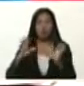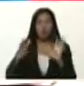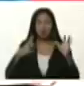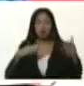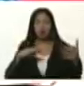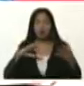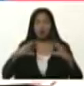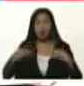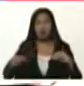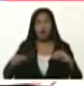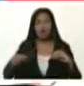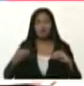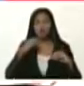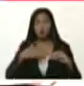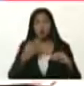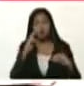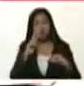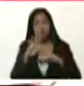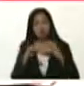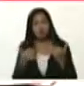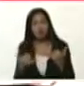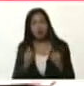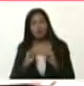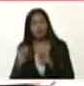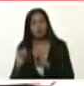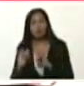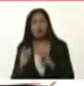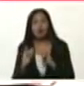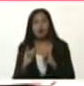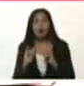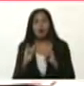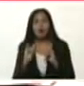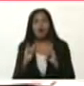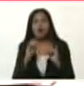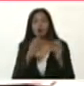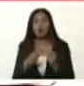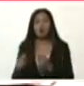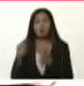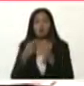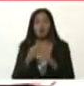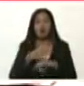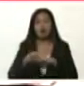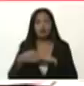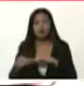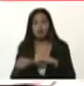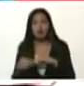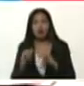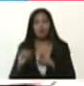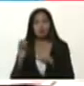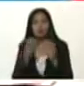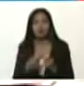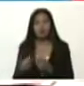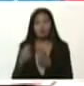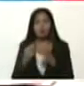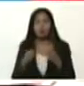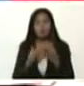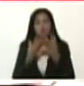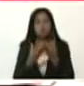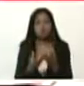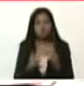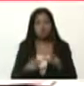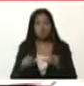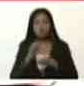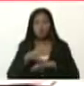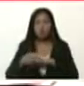¿No? Hay que estar encima de esta economía regional. Los motores económicos se expresan en las regiones